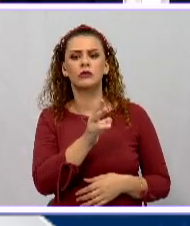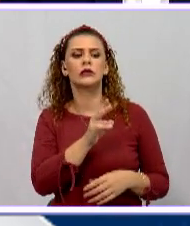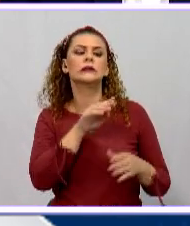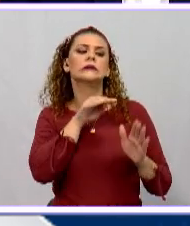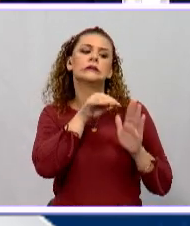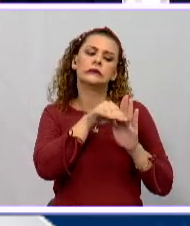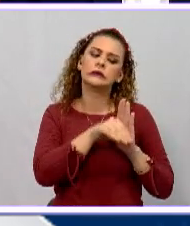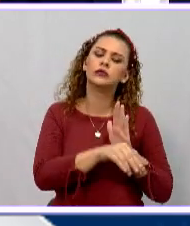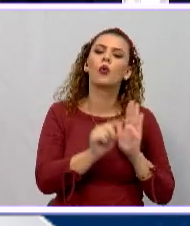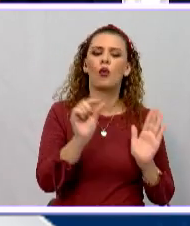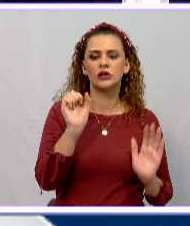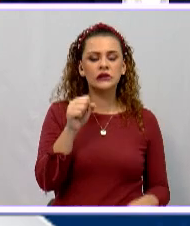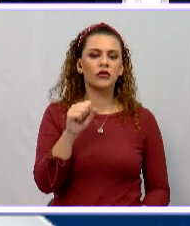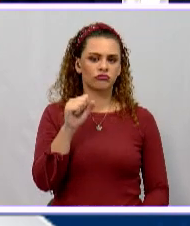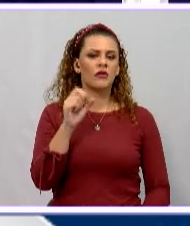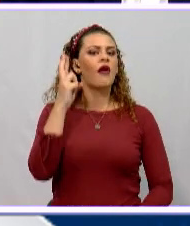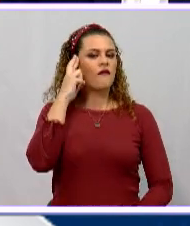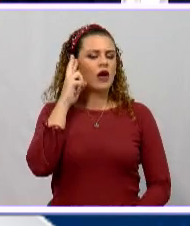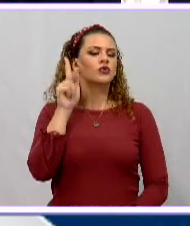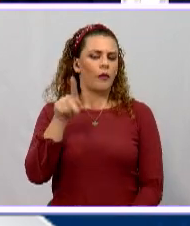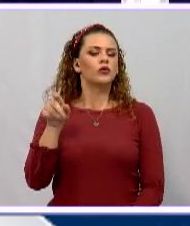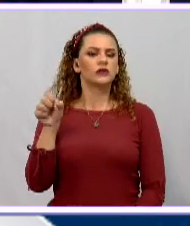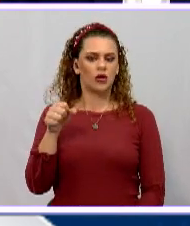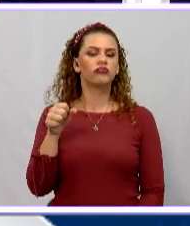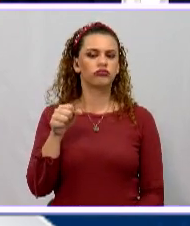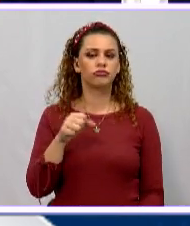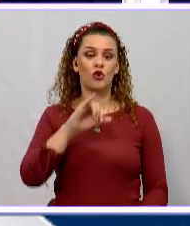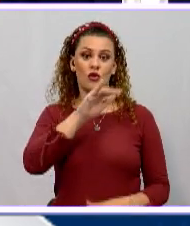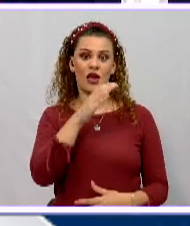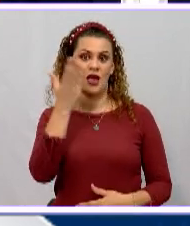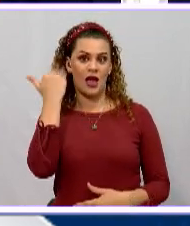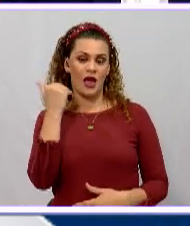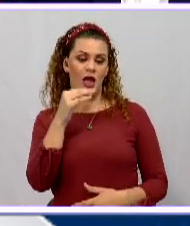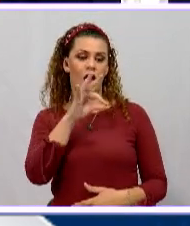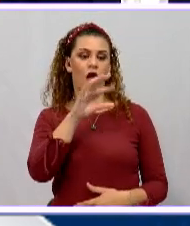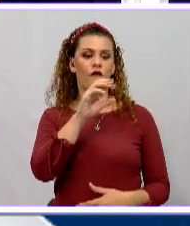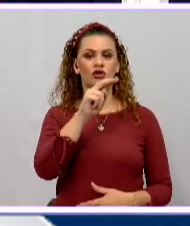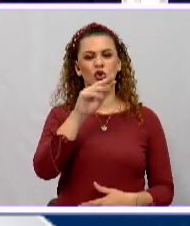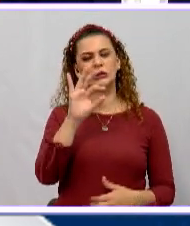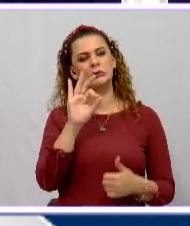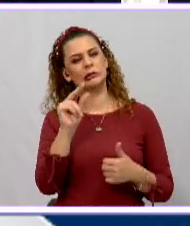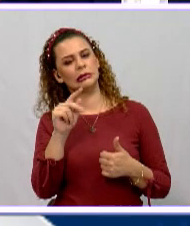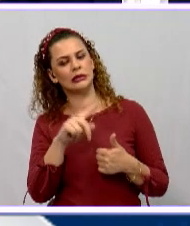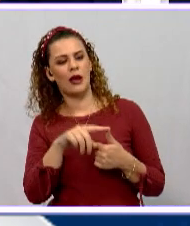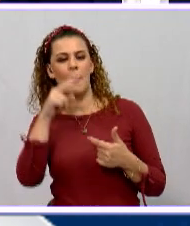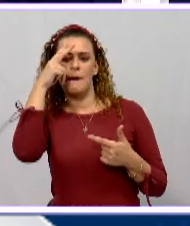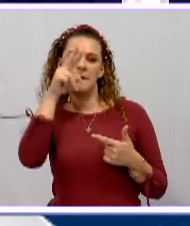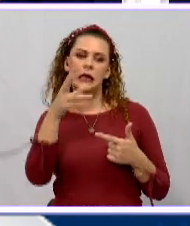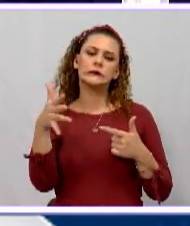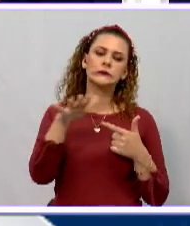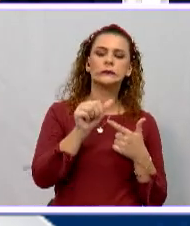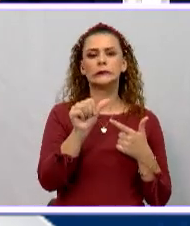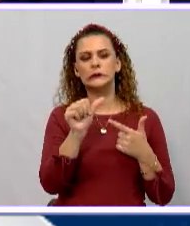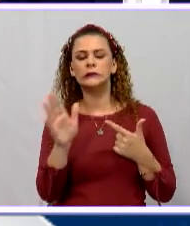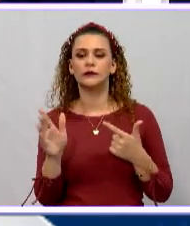de bajada porque eso tiene mucha razón la gente O sea Campbell Recuerden que el fosinone no le va bien en México ahí se